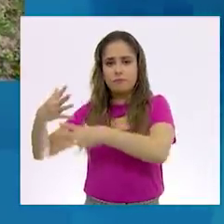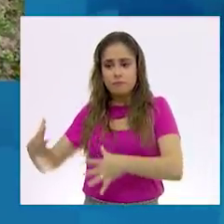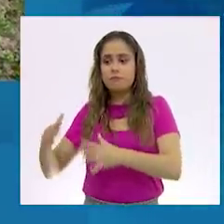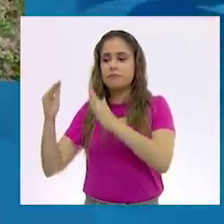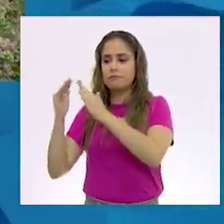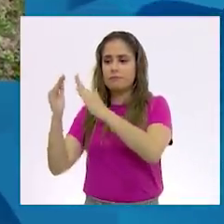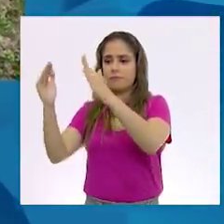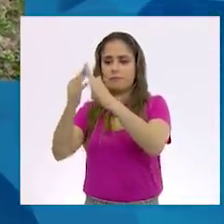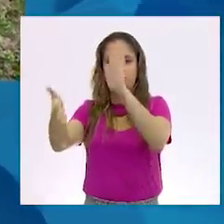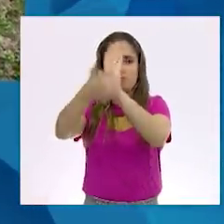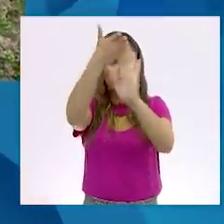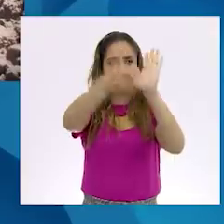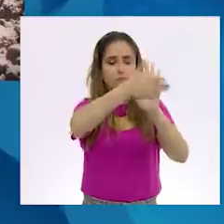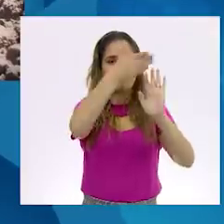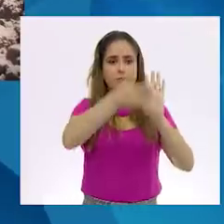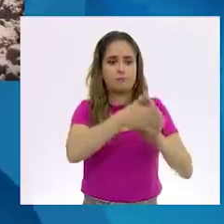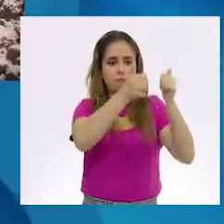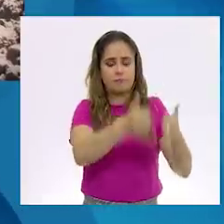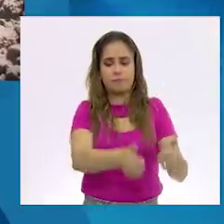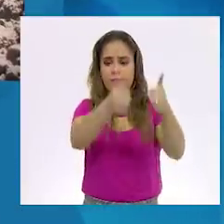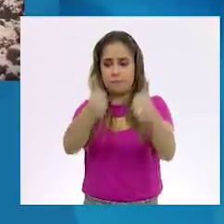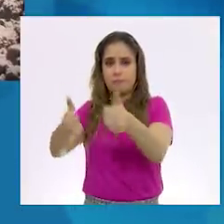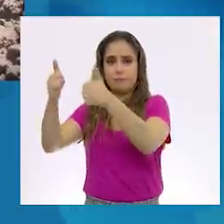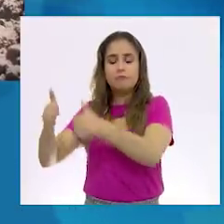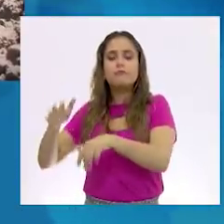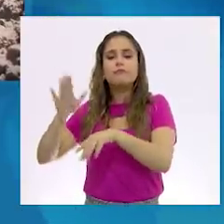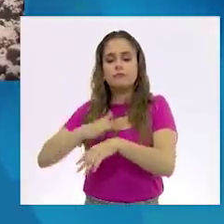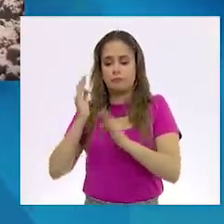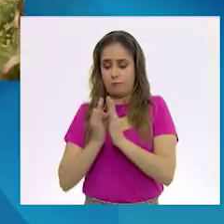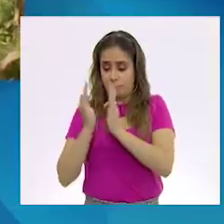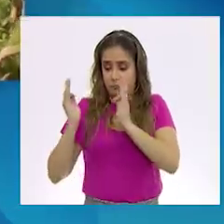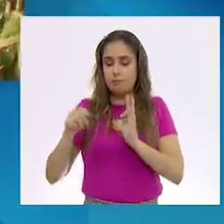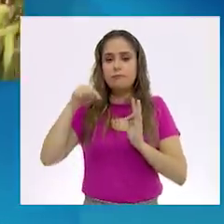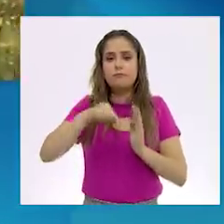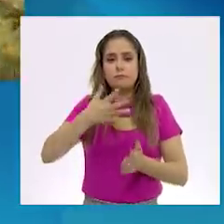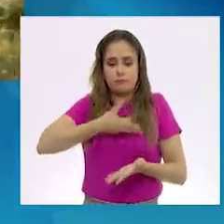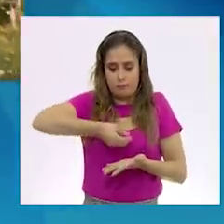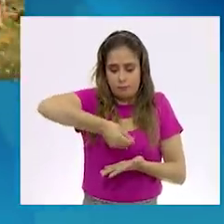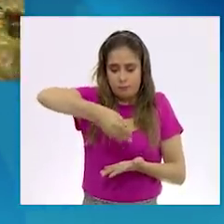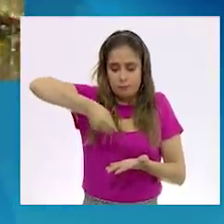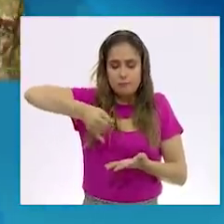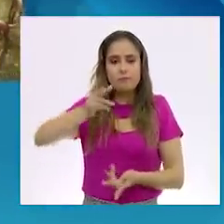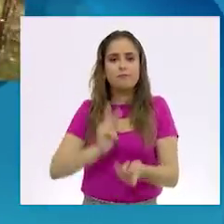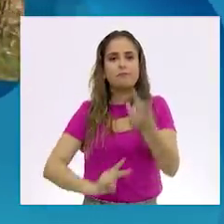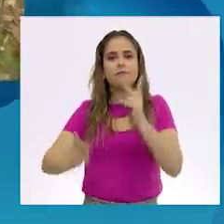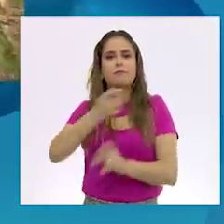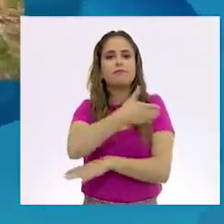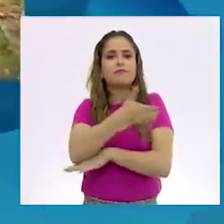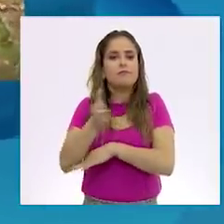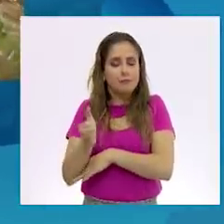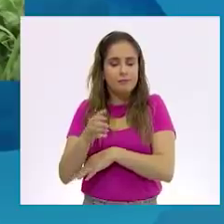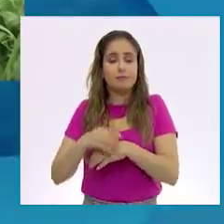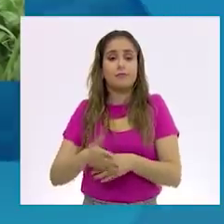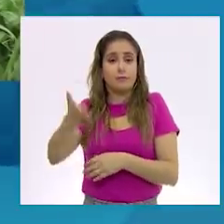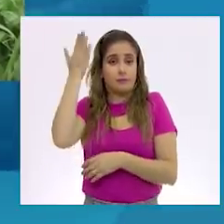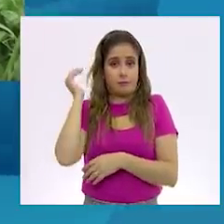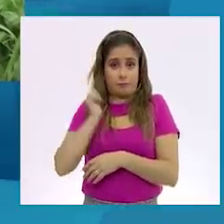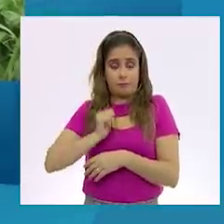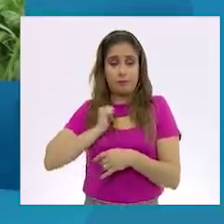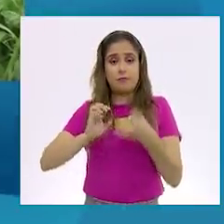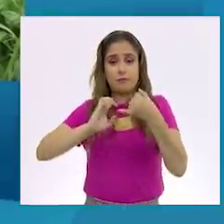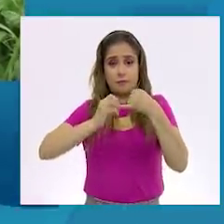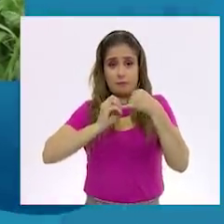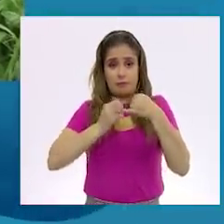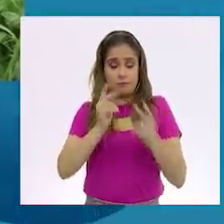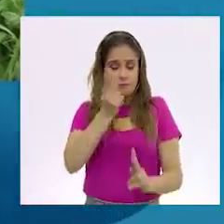La domesticación de los cultivos actuales se dio a partir de plantas silvestres. Nuestros ancestros seleccionaron las semillas de las